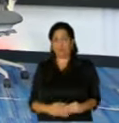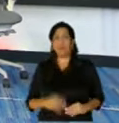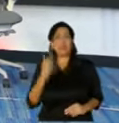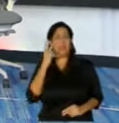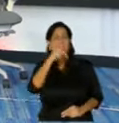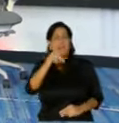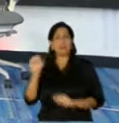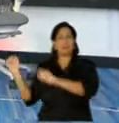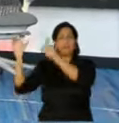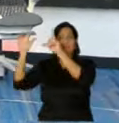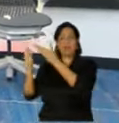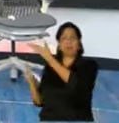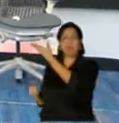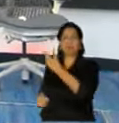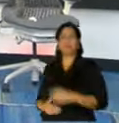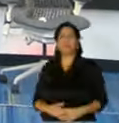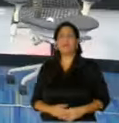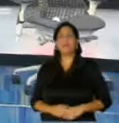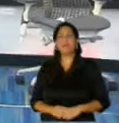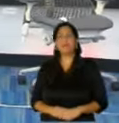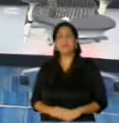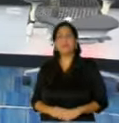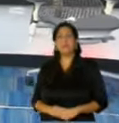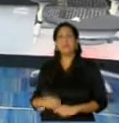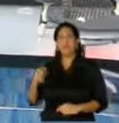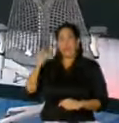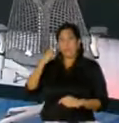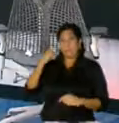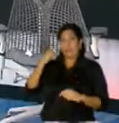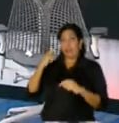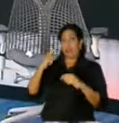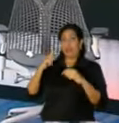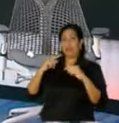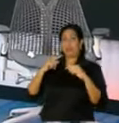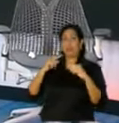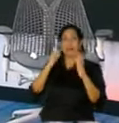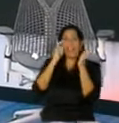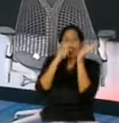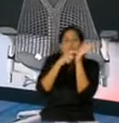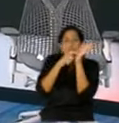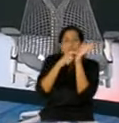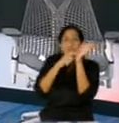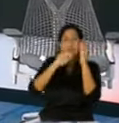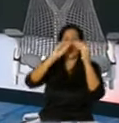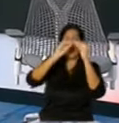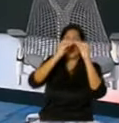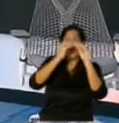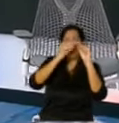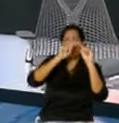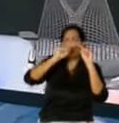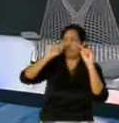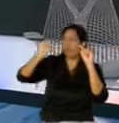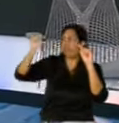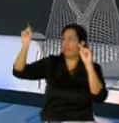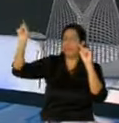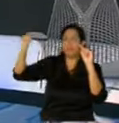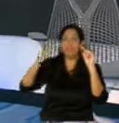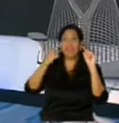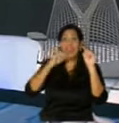por ejemplo, este gráfico que tenemos aquí, quiero que tengamos un momentito para verlo con detenimiento. Esta